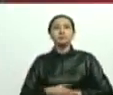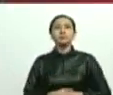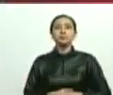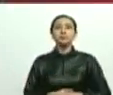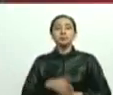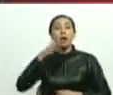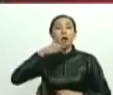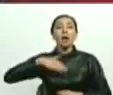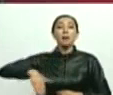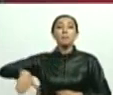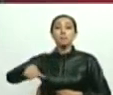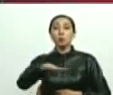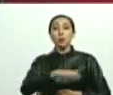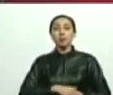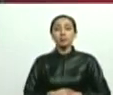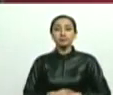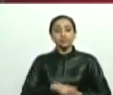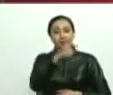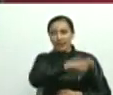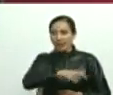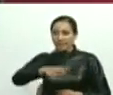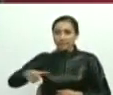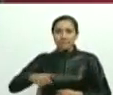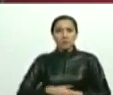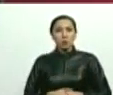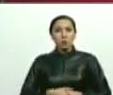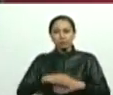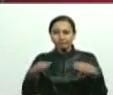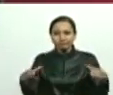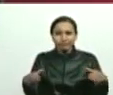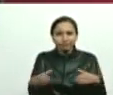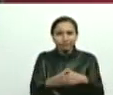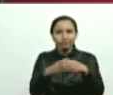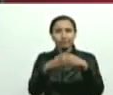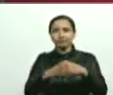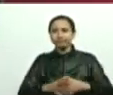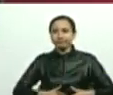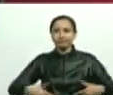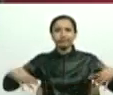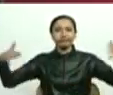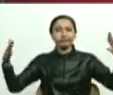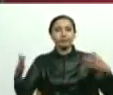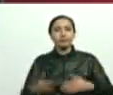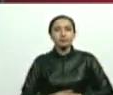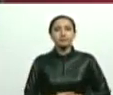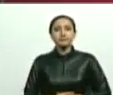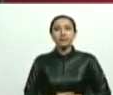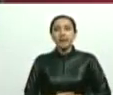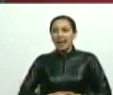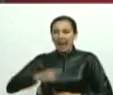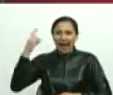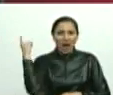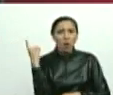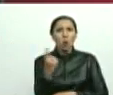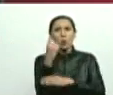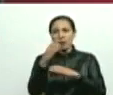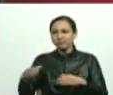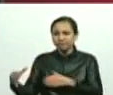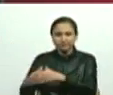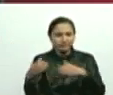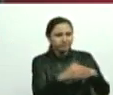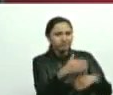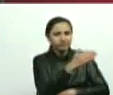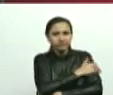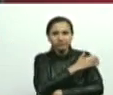pueblo, aquellos que se han burocratizado y aquellos que gobiernan con los pelucones de sus